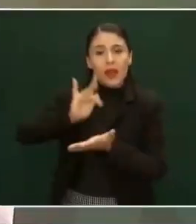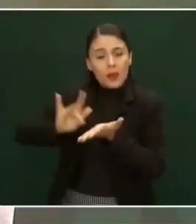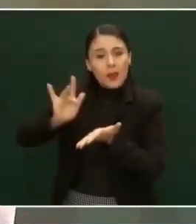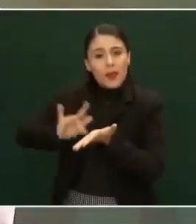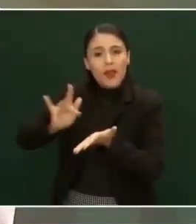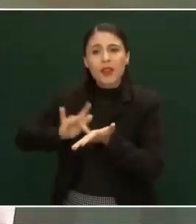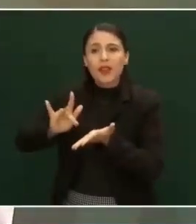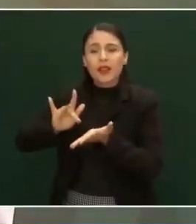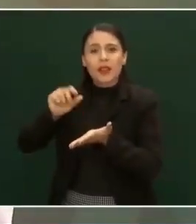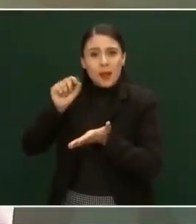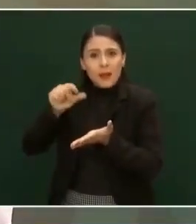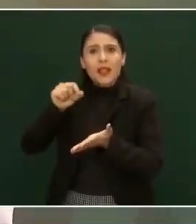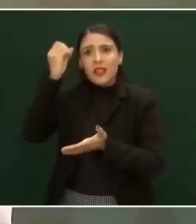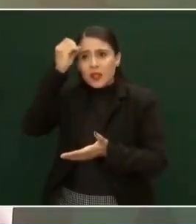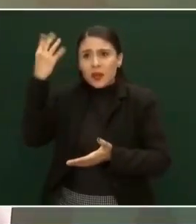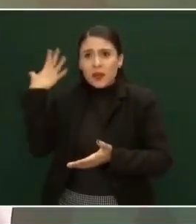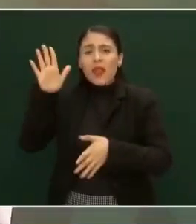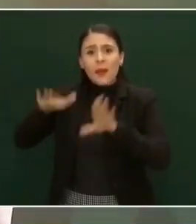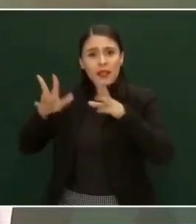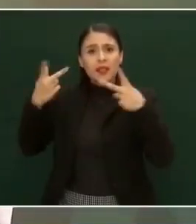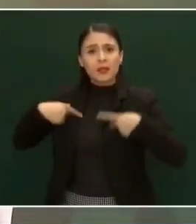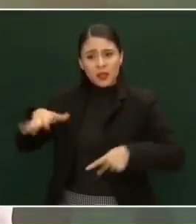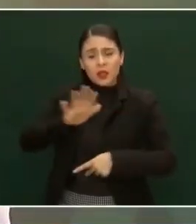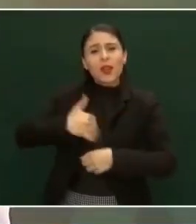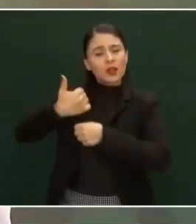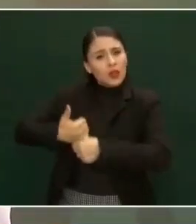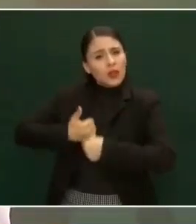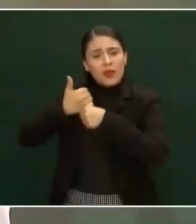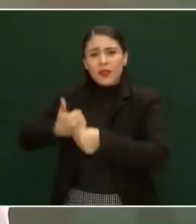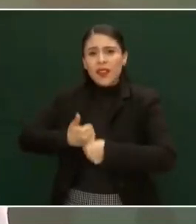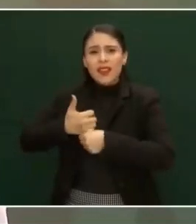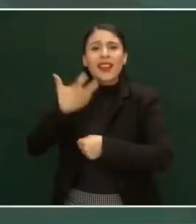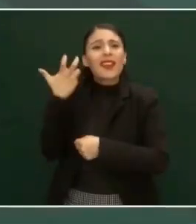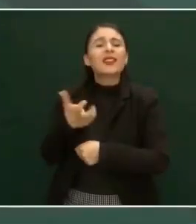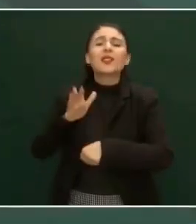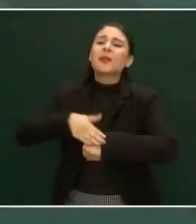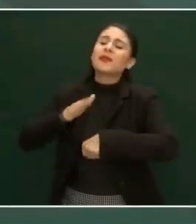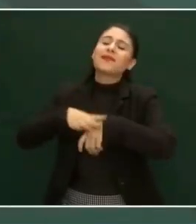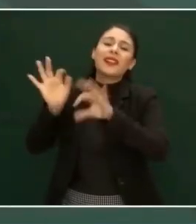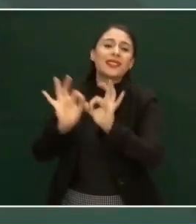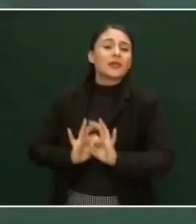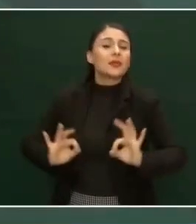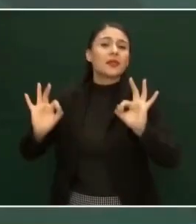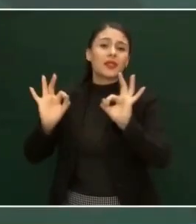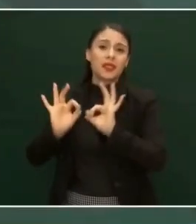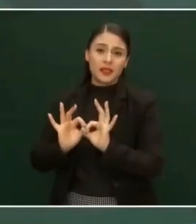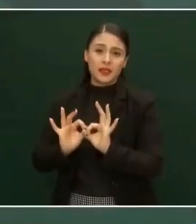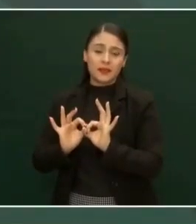al sufrimiento de la gente qué es lo que nos debe de importar más